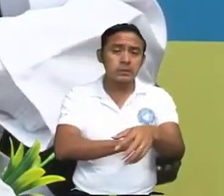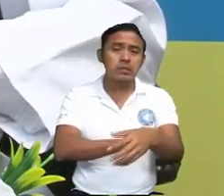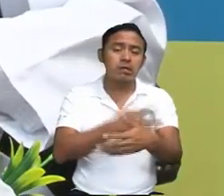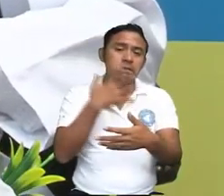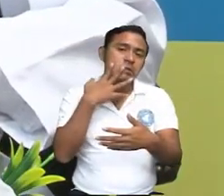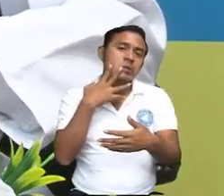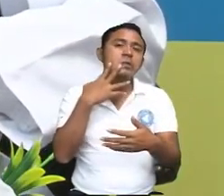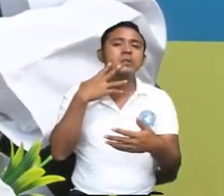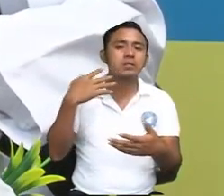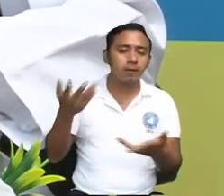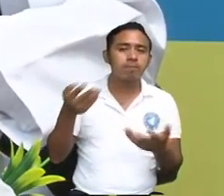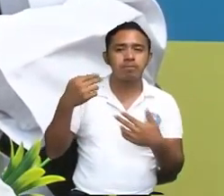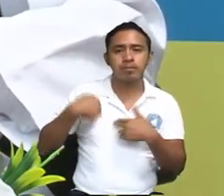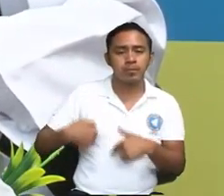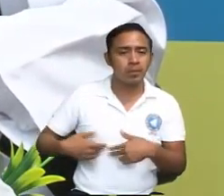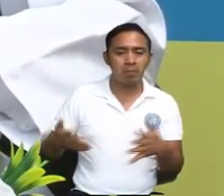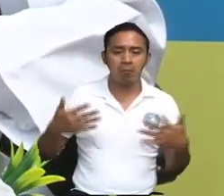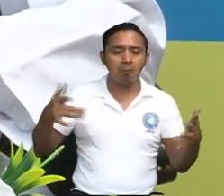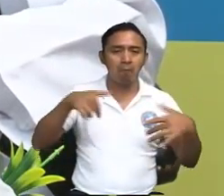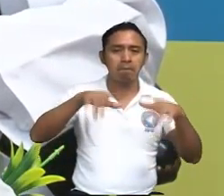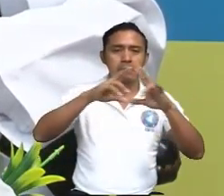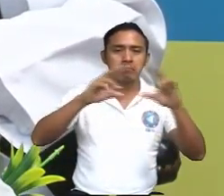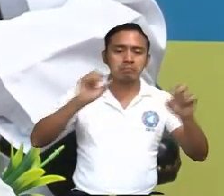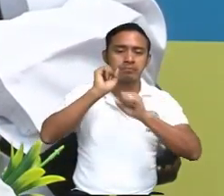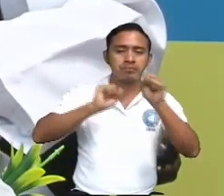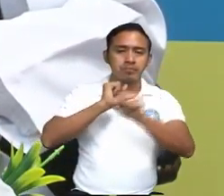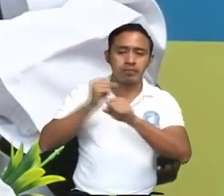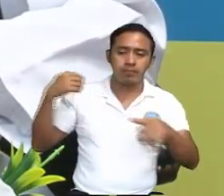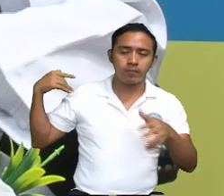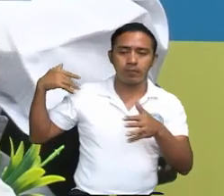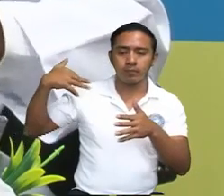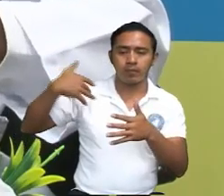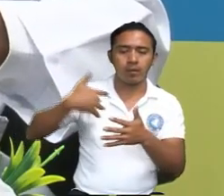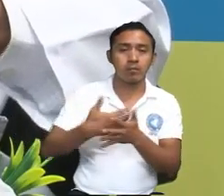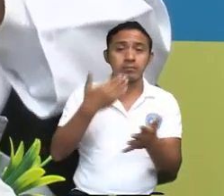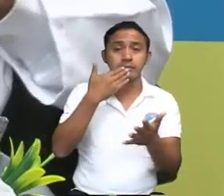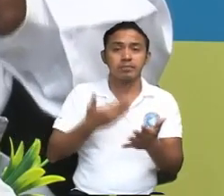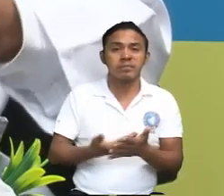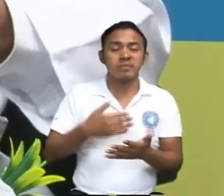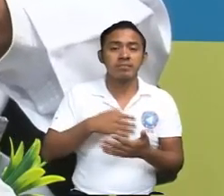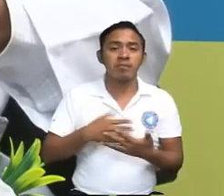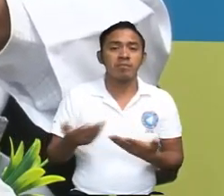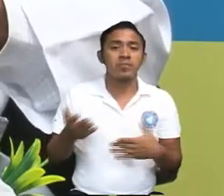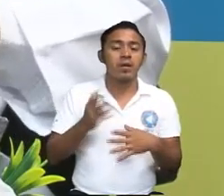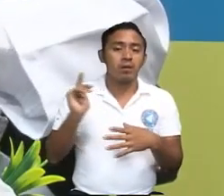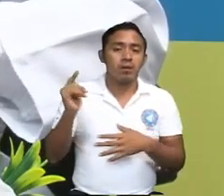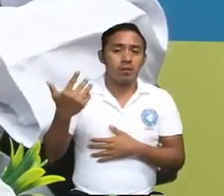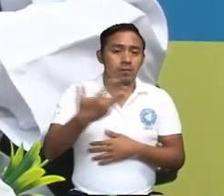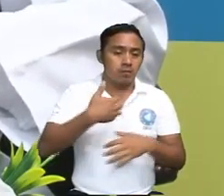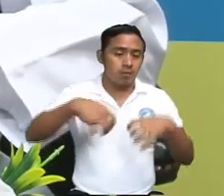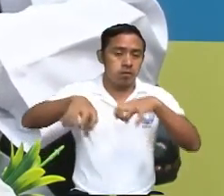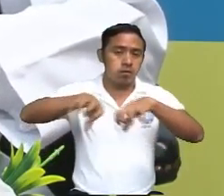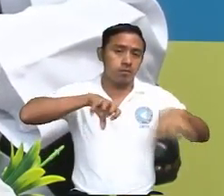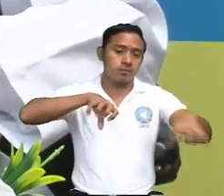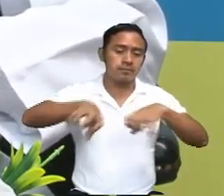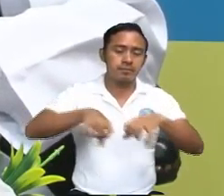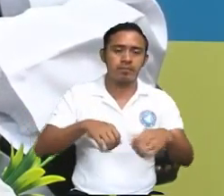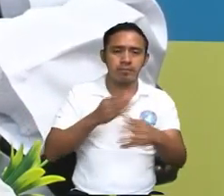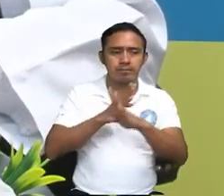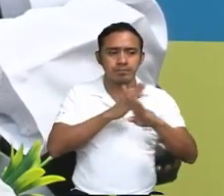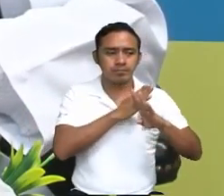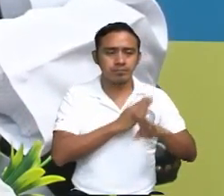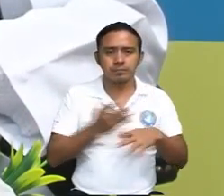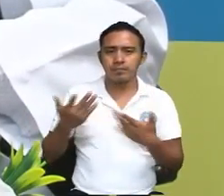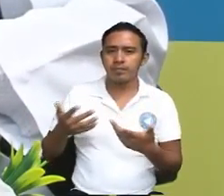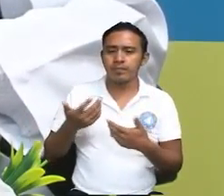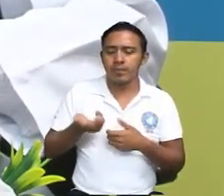En Nicaragua no ha habido casos, ¿verdad?, en los últimos años, gracias a todas estas actividades preventivas, sobre todo lo que es la